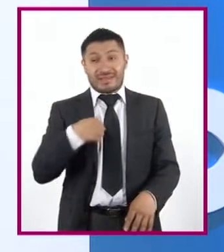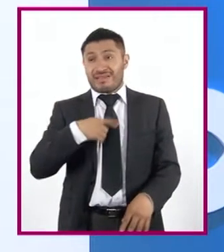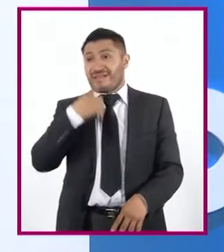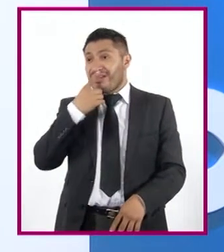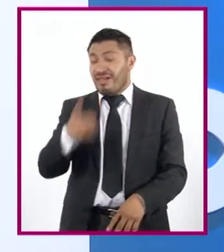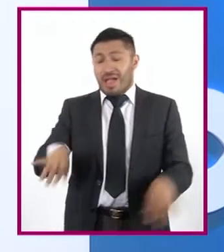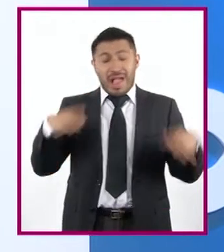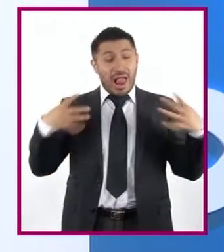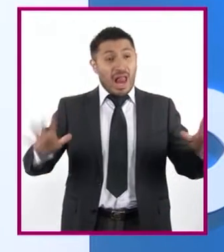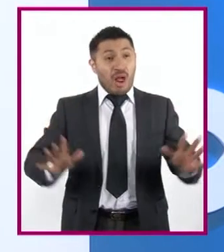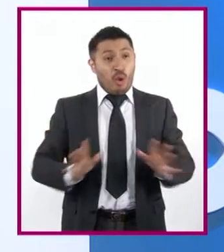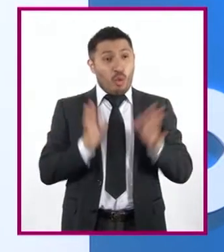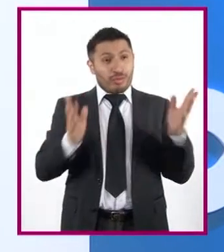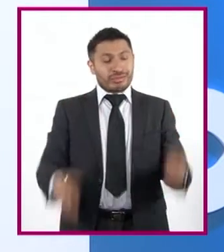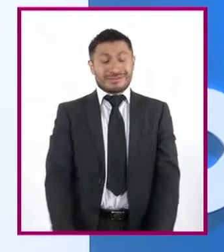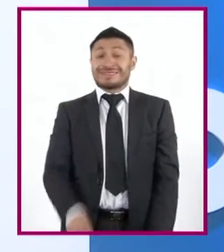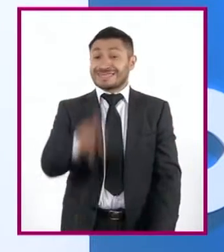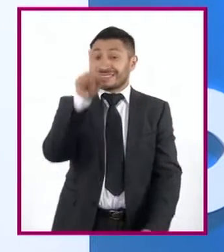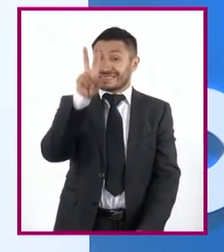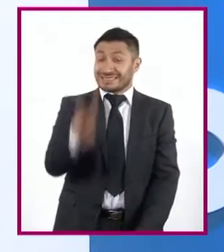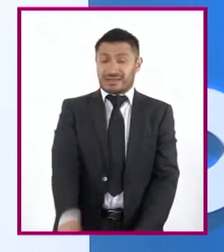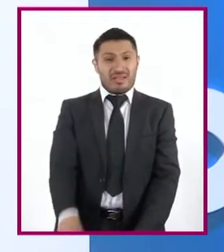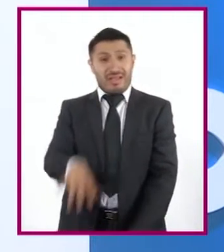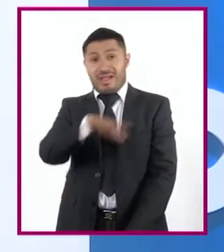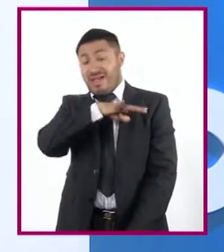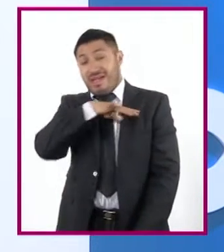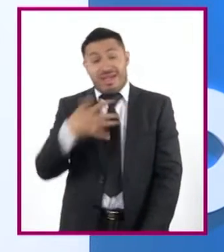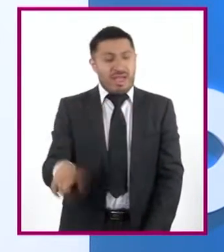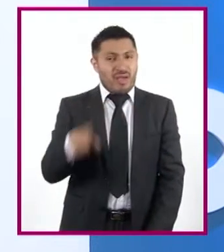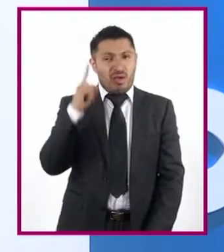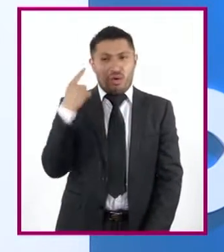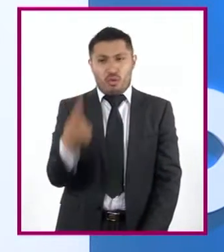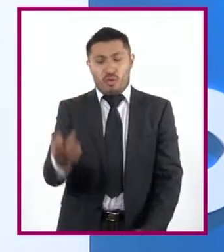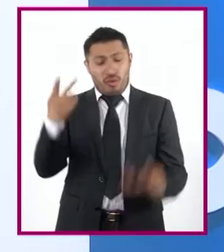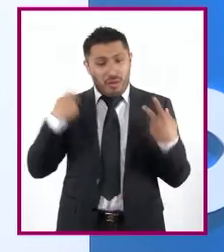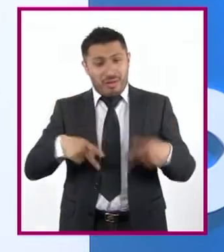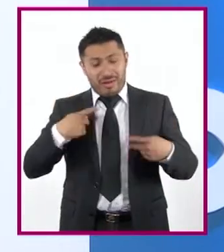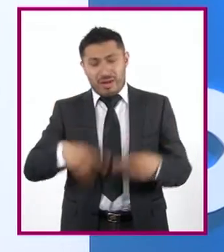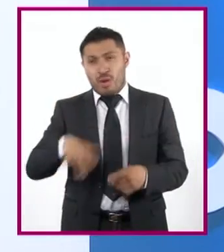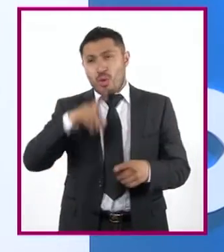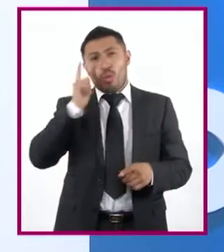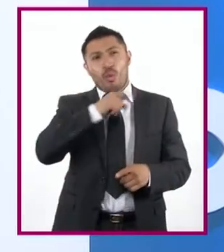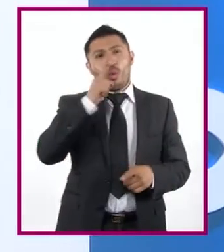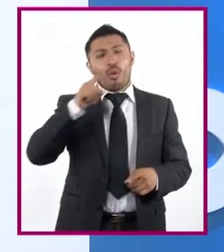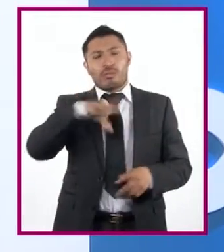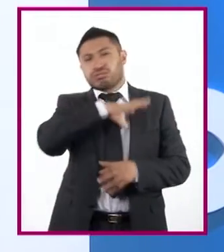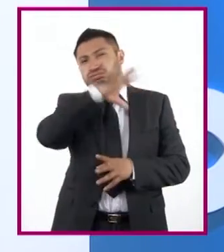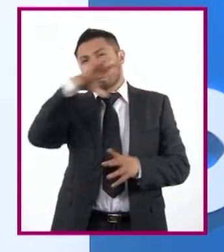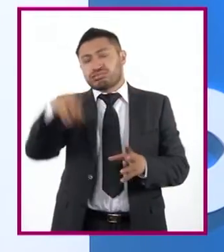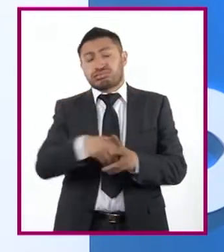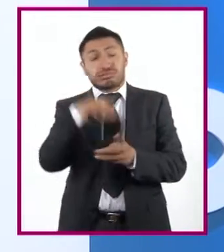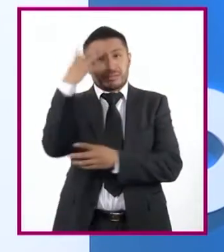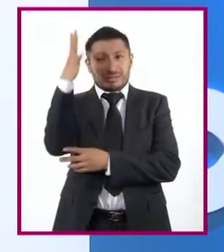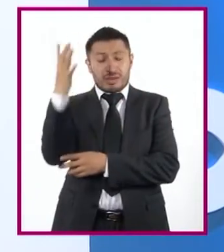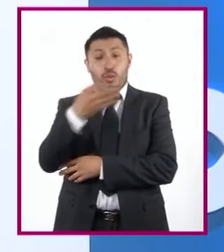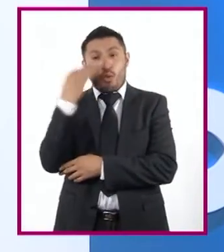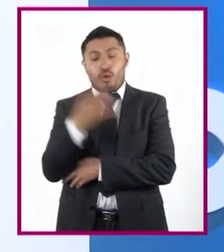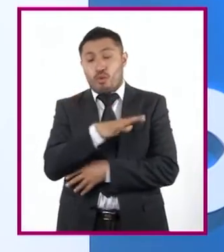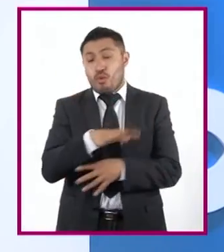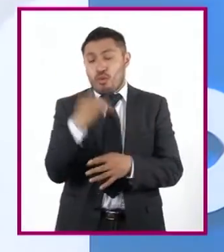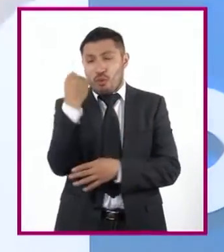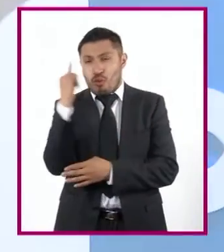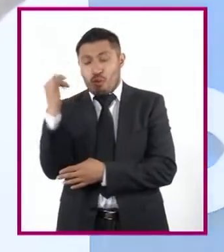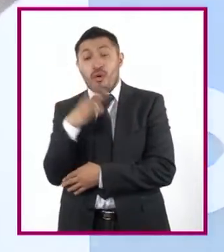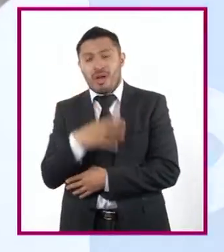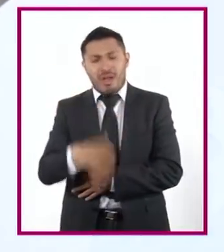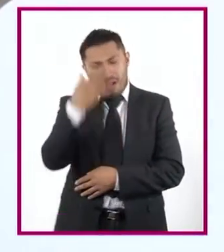atónito. Es increíble que un hombre que pueda contar todos los gajos de un árbol y las flores de un jardín, tal